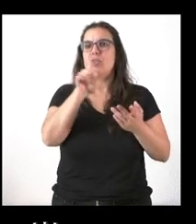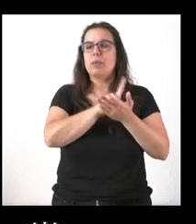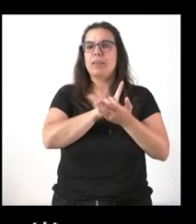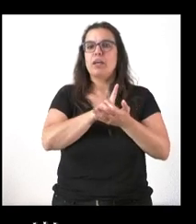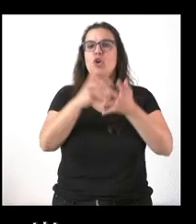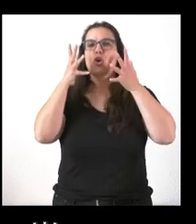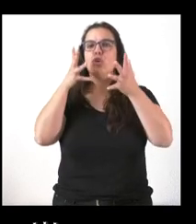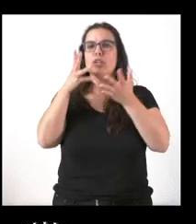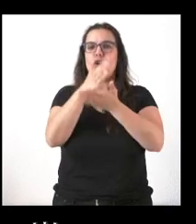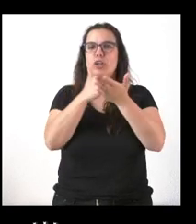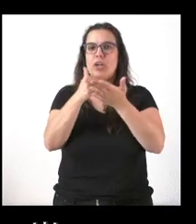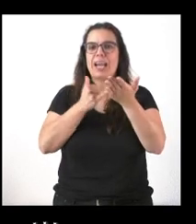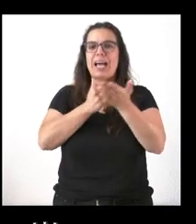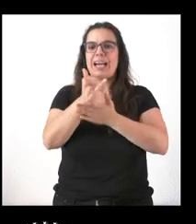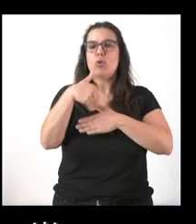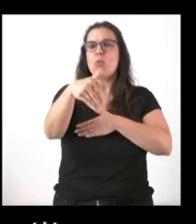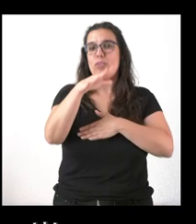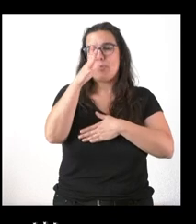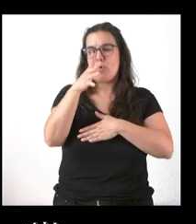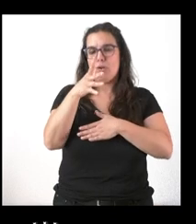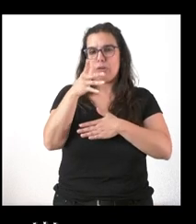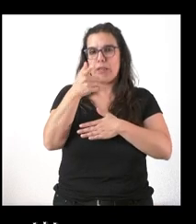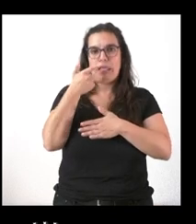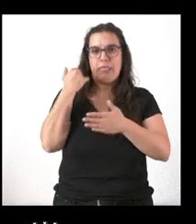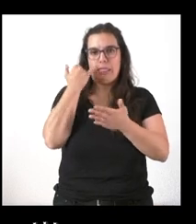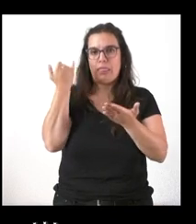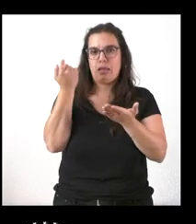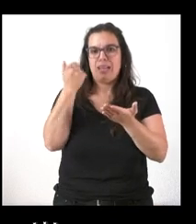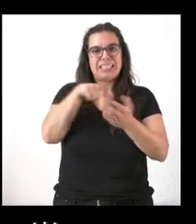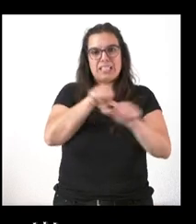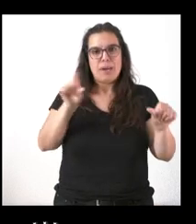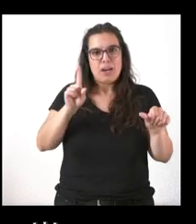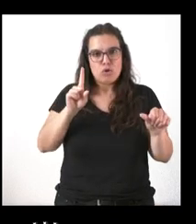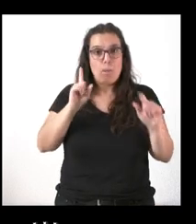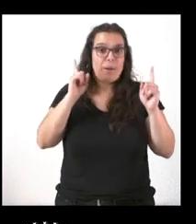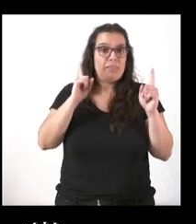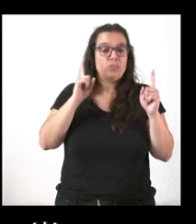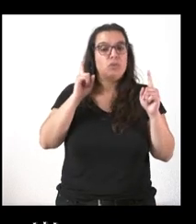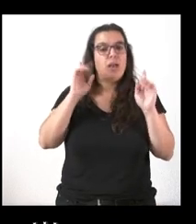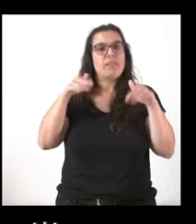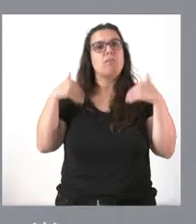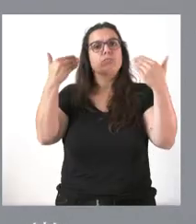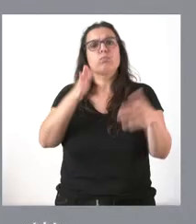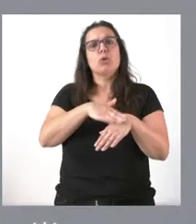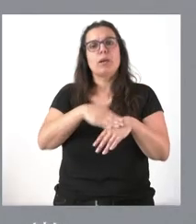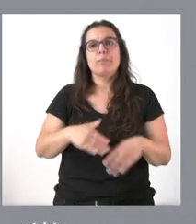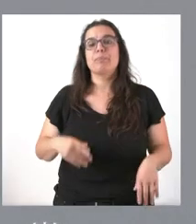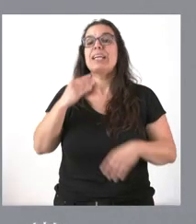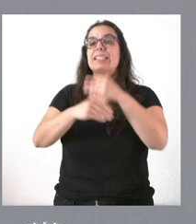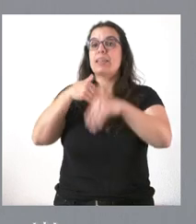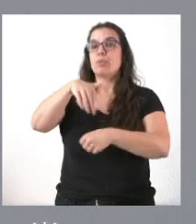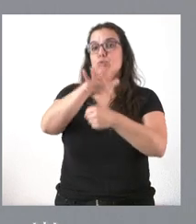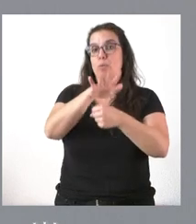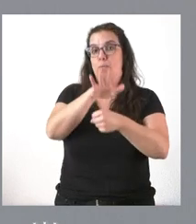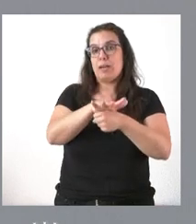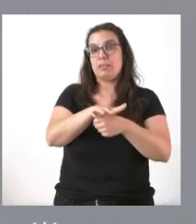regional Agrario que no lo he cogido Y por qué se ha y no se ha celebrado esta semana como estaba previsto inicialmente Gracias se va a celebrar el martes